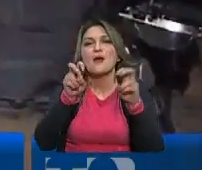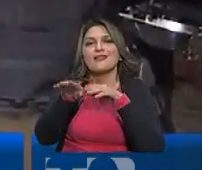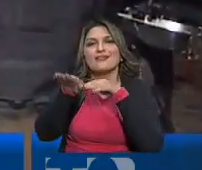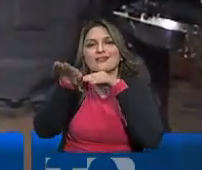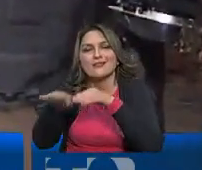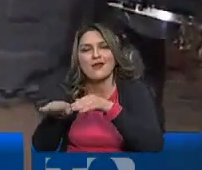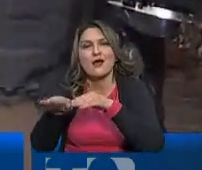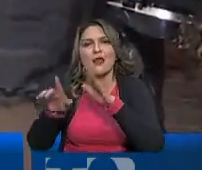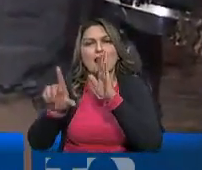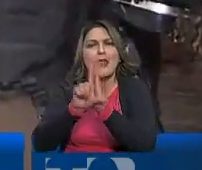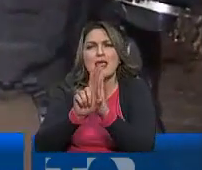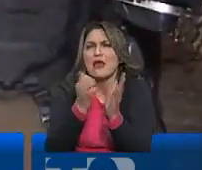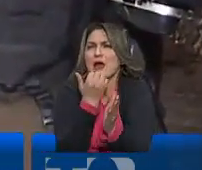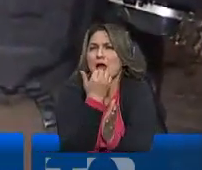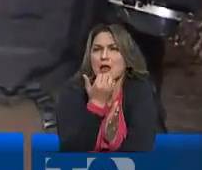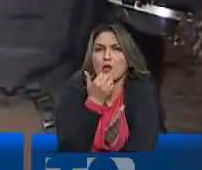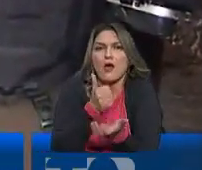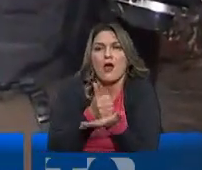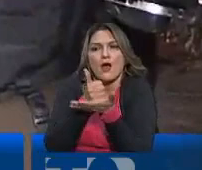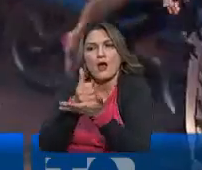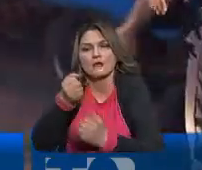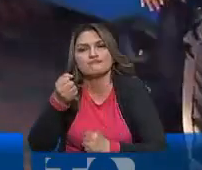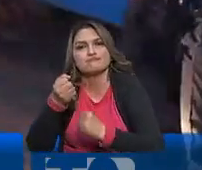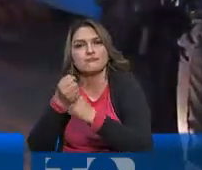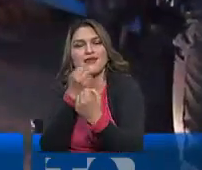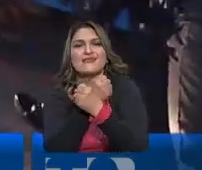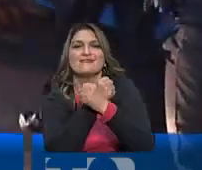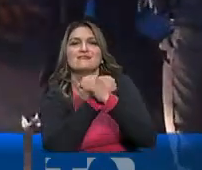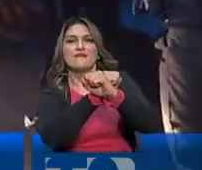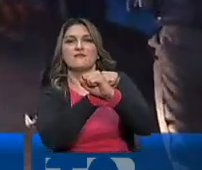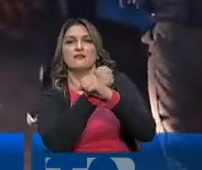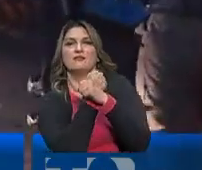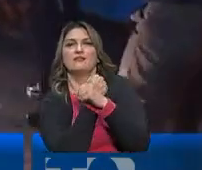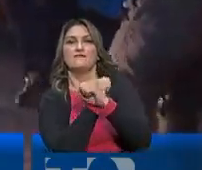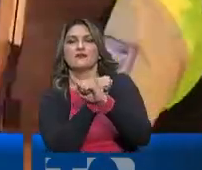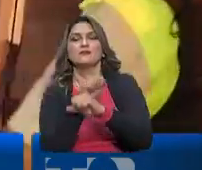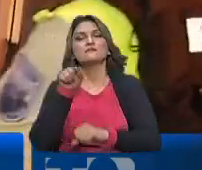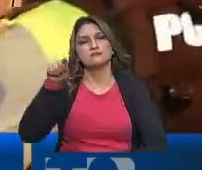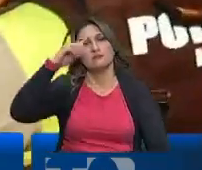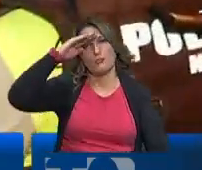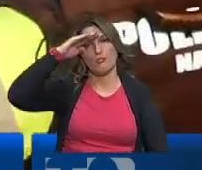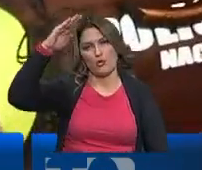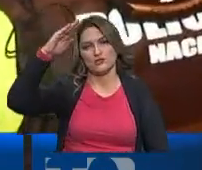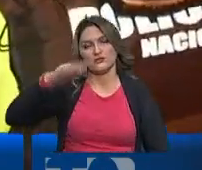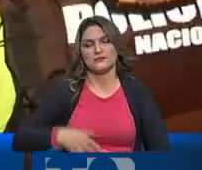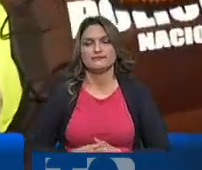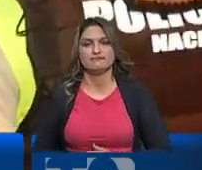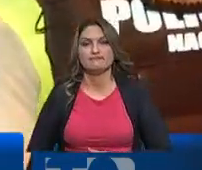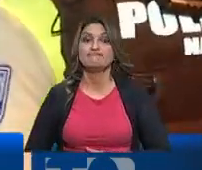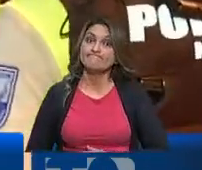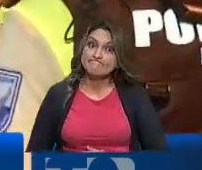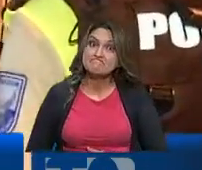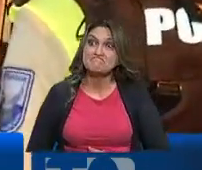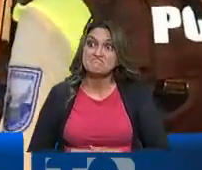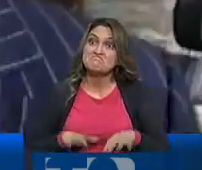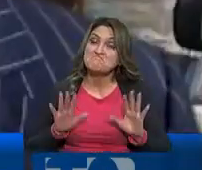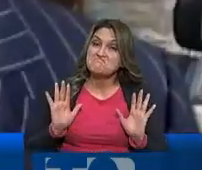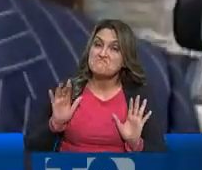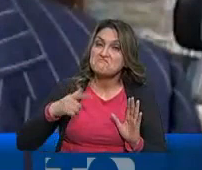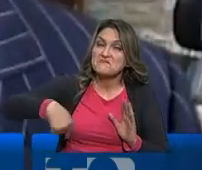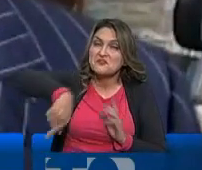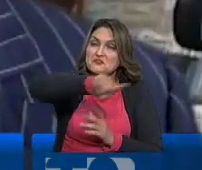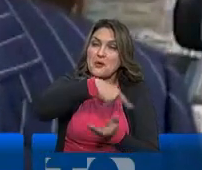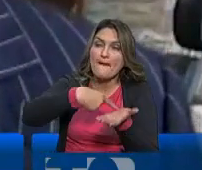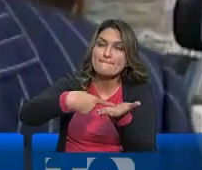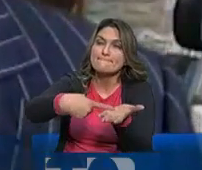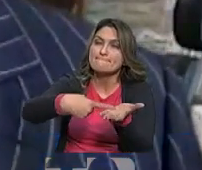que enviará a la Asamblea un proyecto de ley denominado de defensa del deber de la fuerza pública. Los ofrecimientos generan expectativas. El Ecuador